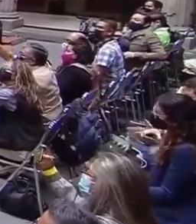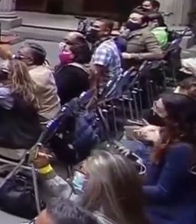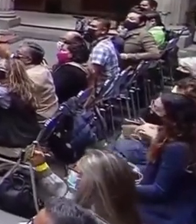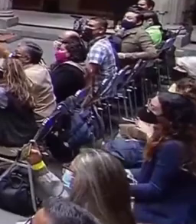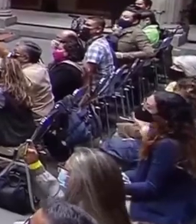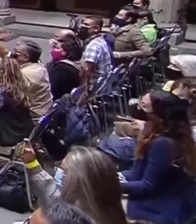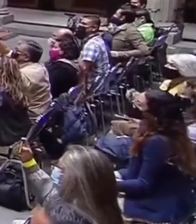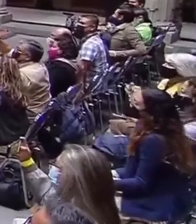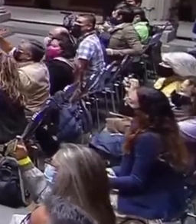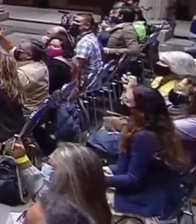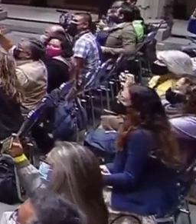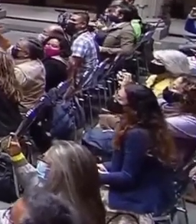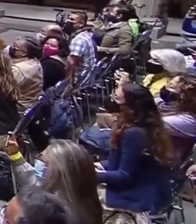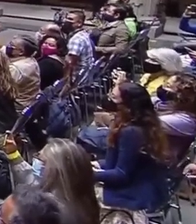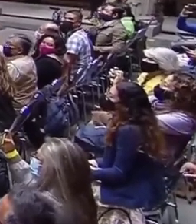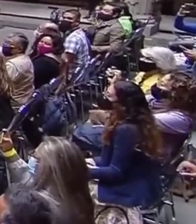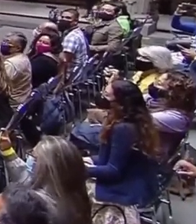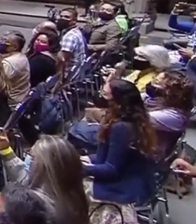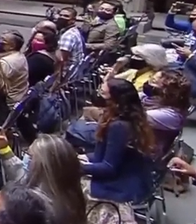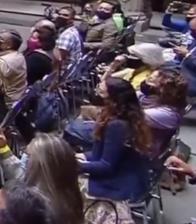Ni los fines de semana.